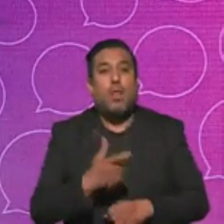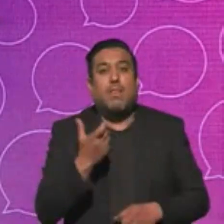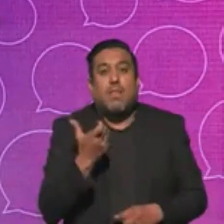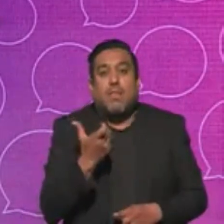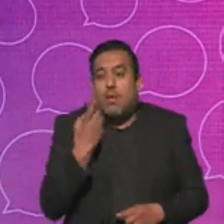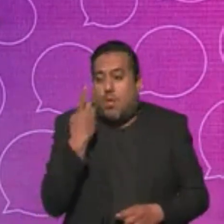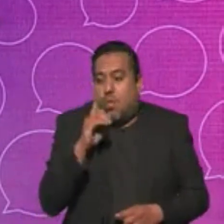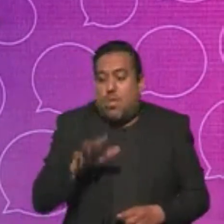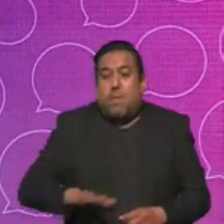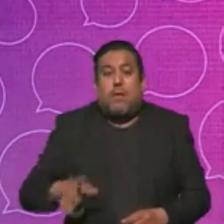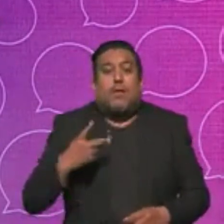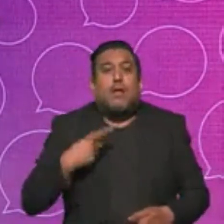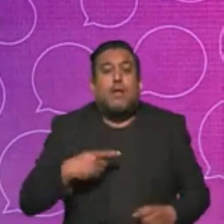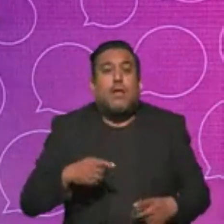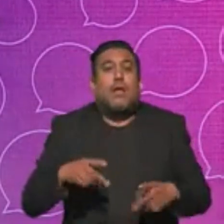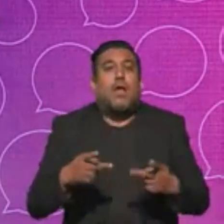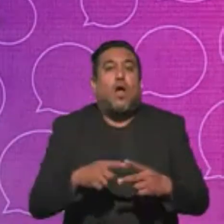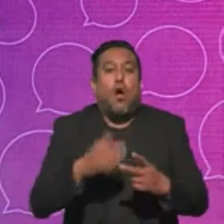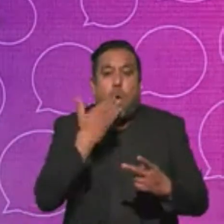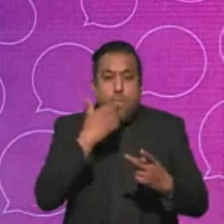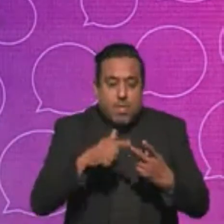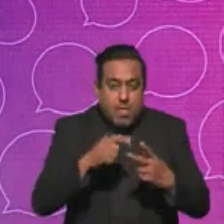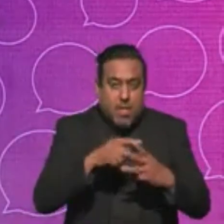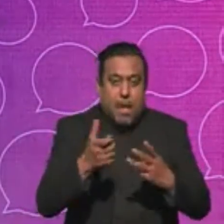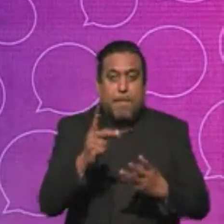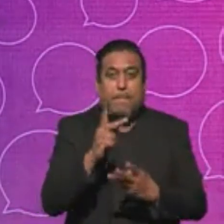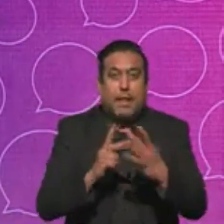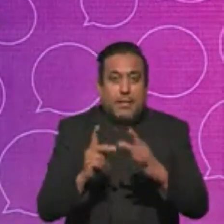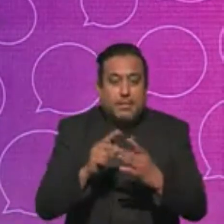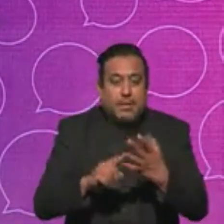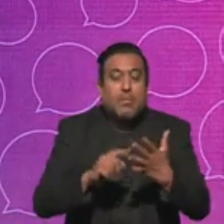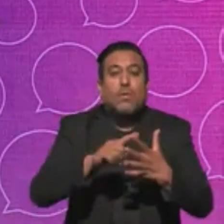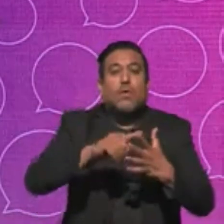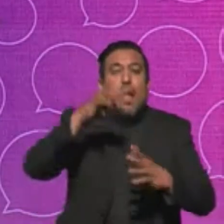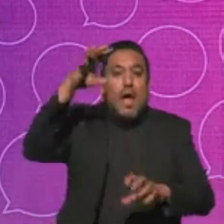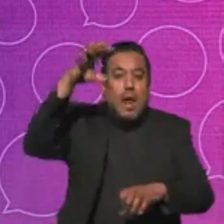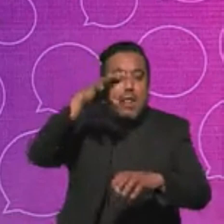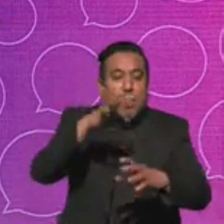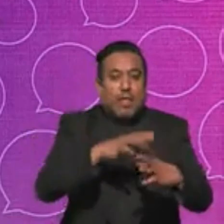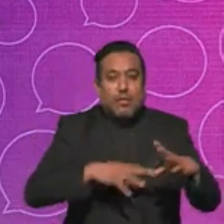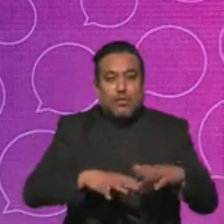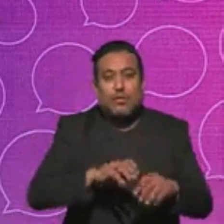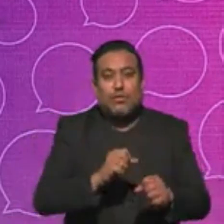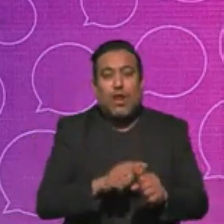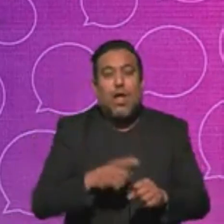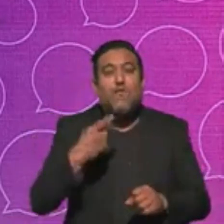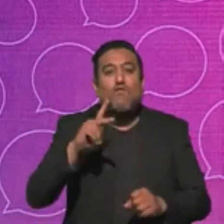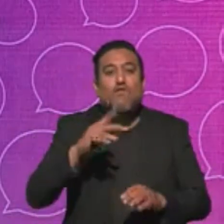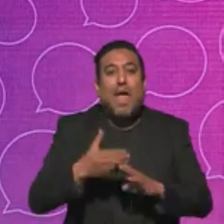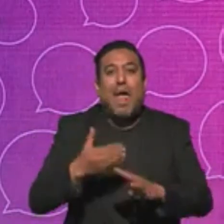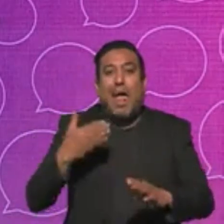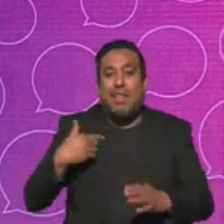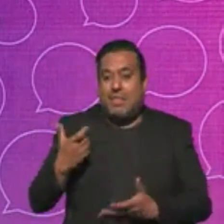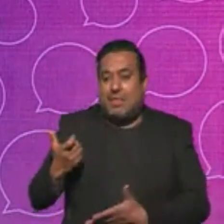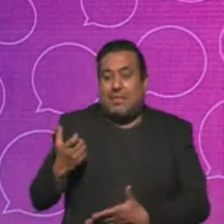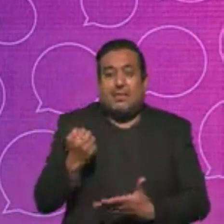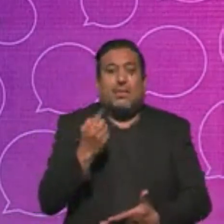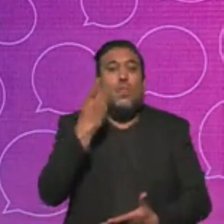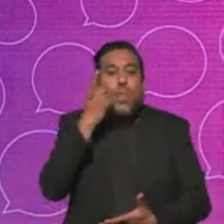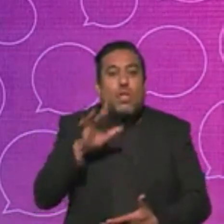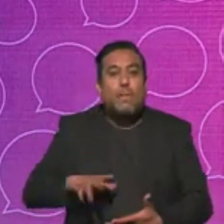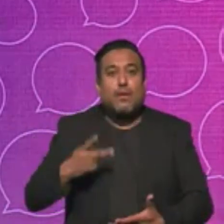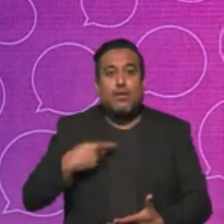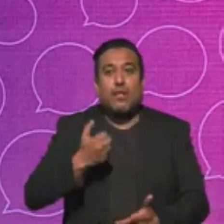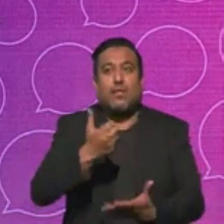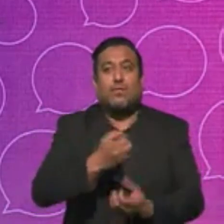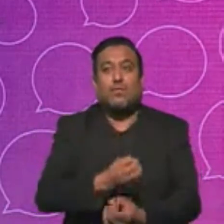calentadores despensas otorgando créditos a favor de una precampaña que hizo con recursos públicos Para eso sí es